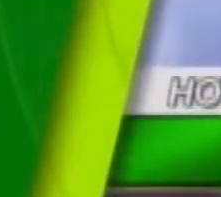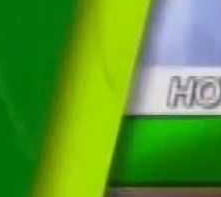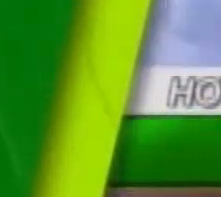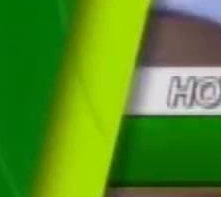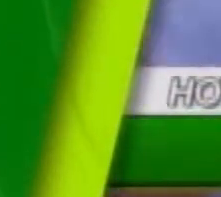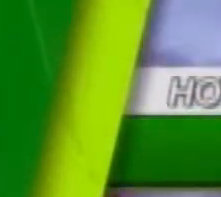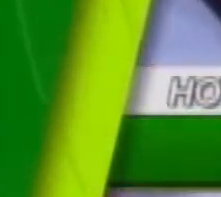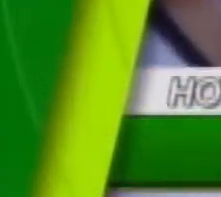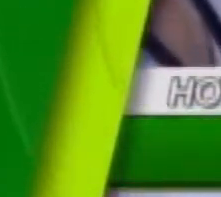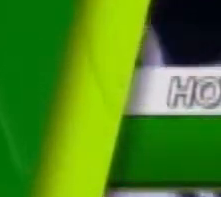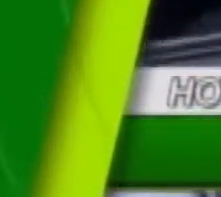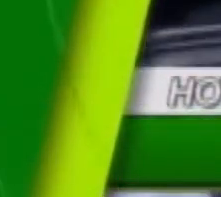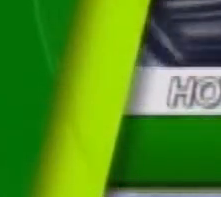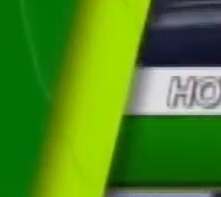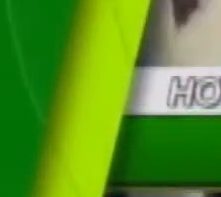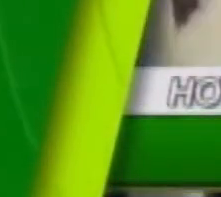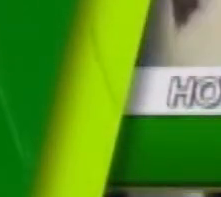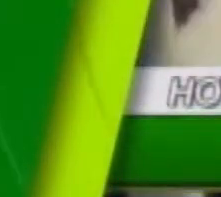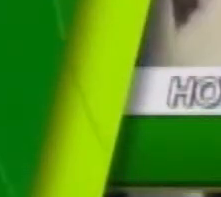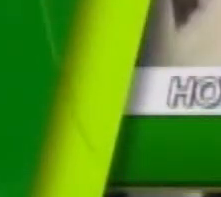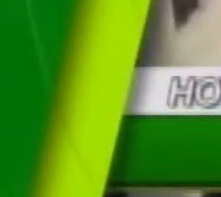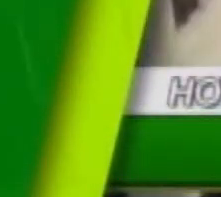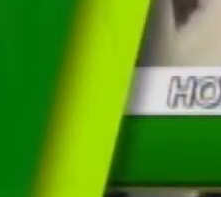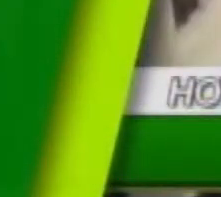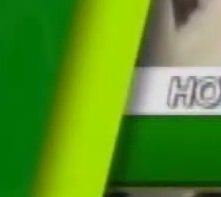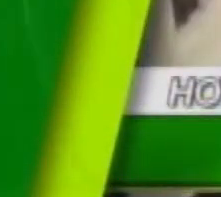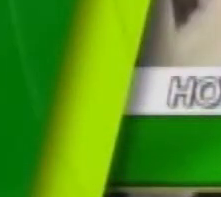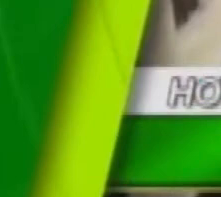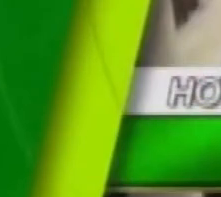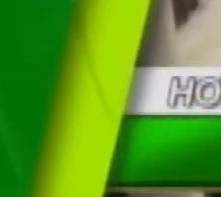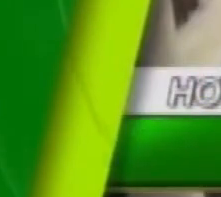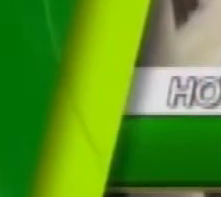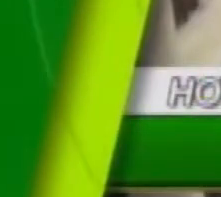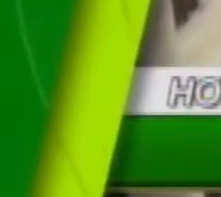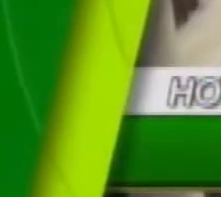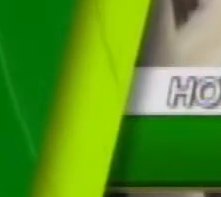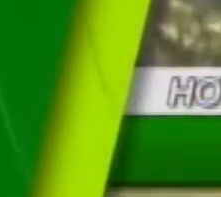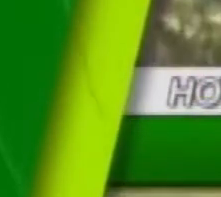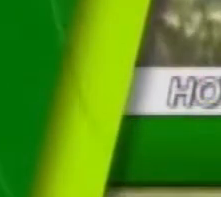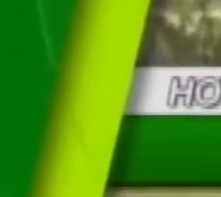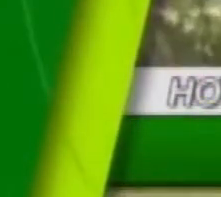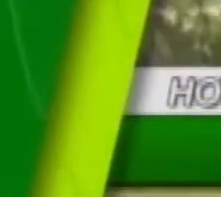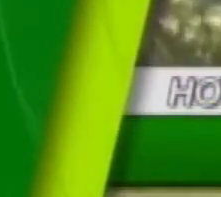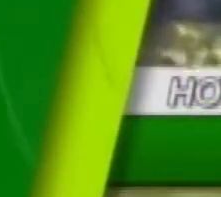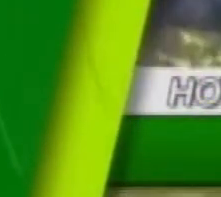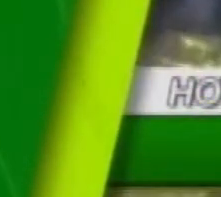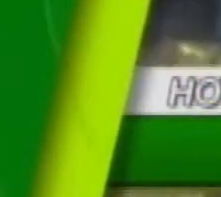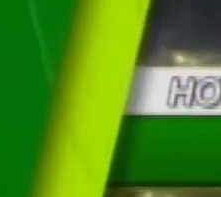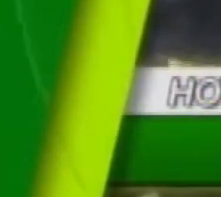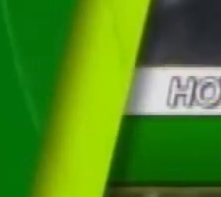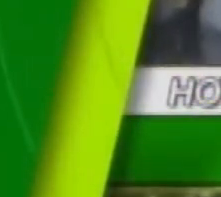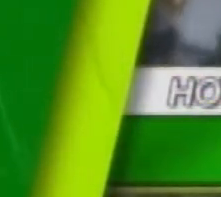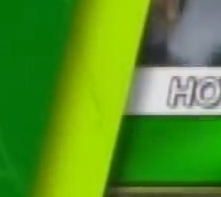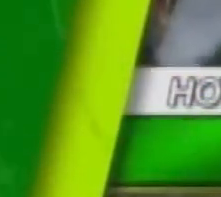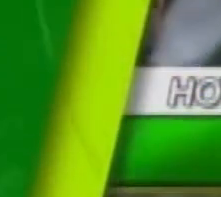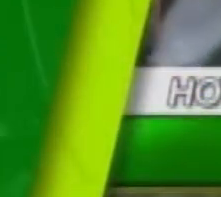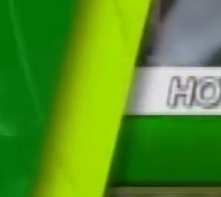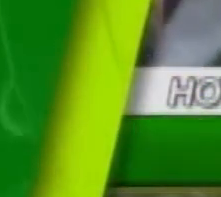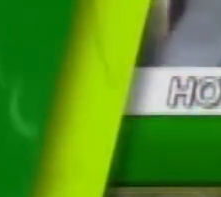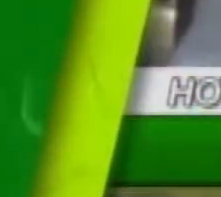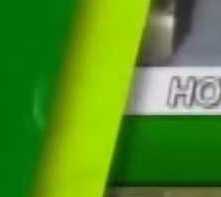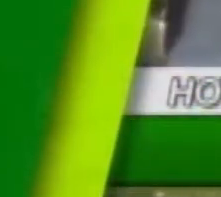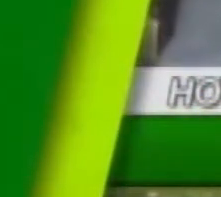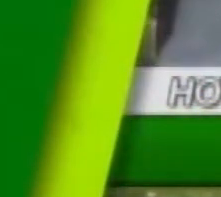de aseguramiento contra David Char. Se hunde reforma política en Colombia. Hallan cadáver de mujer a orillas del